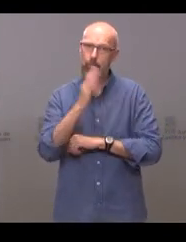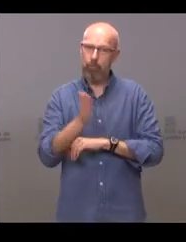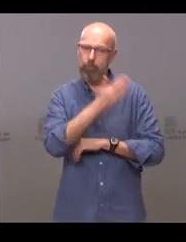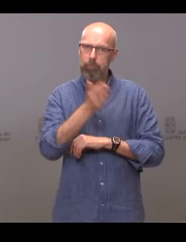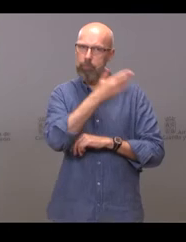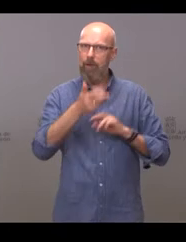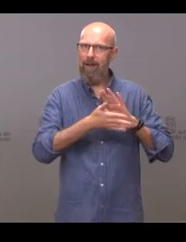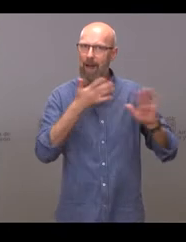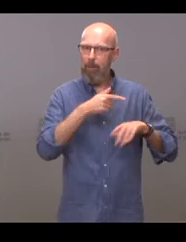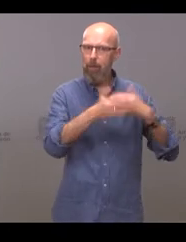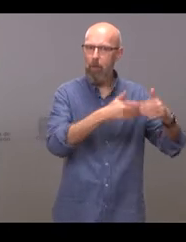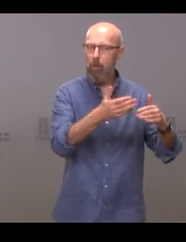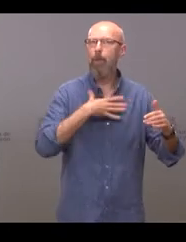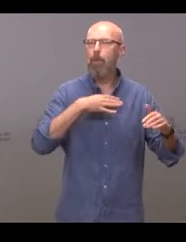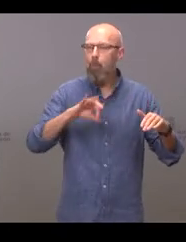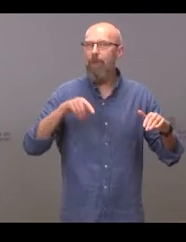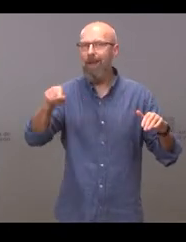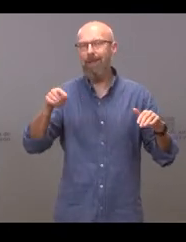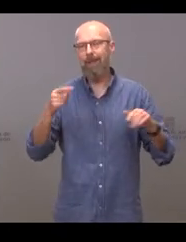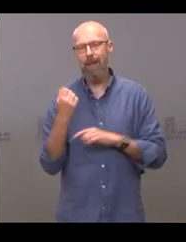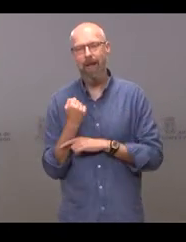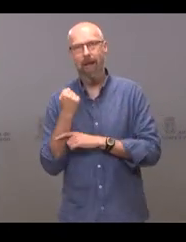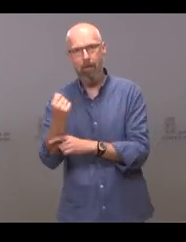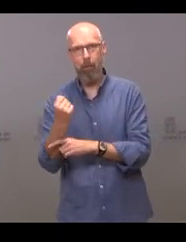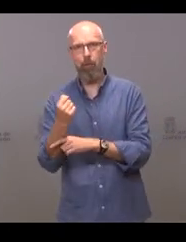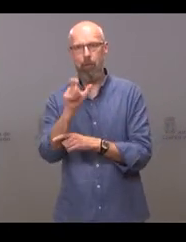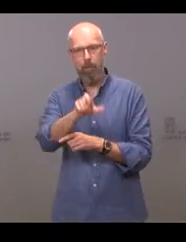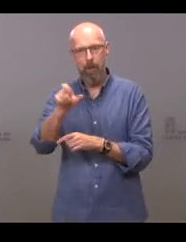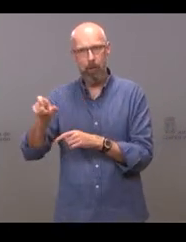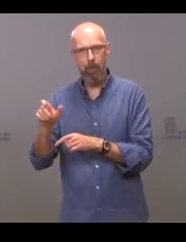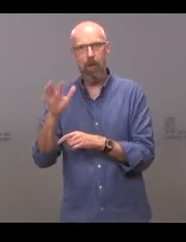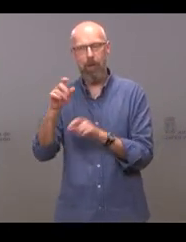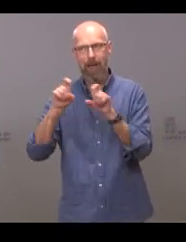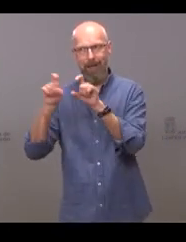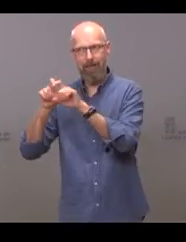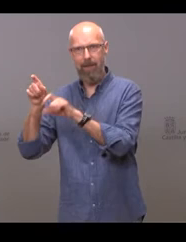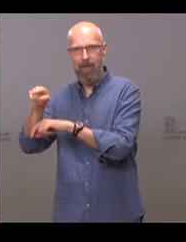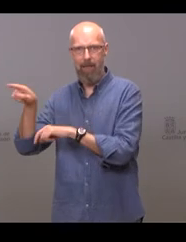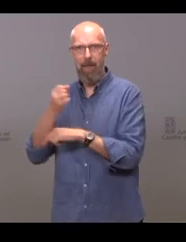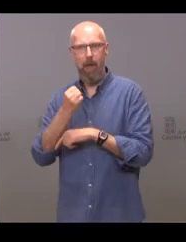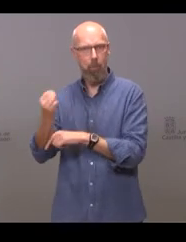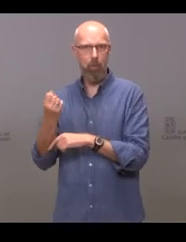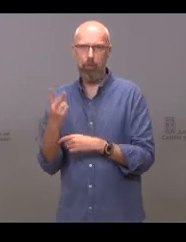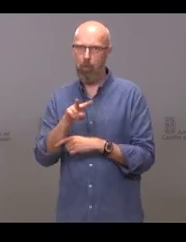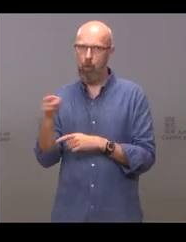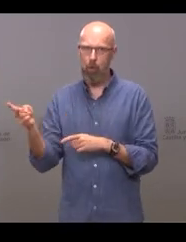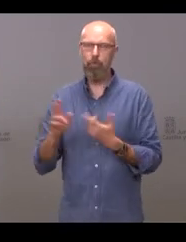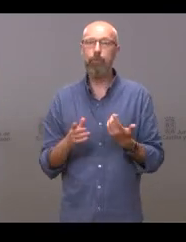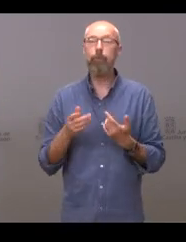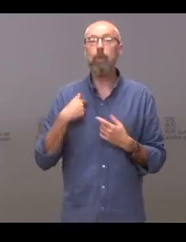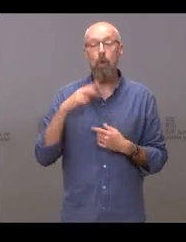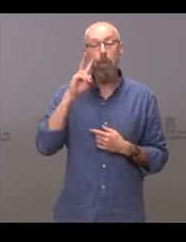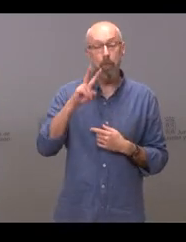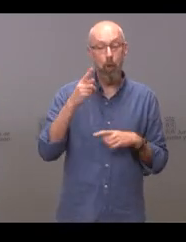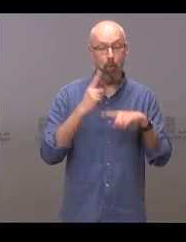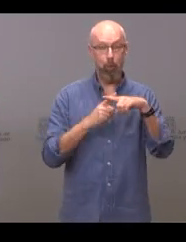se puedan adoptar medidas de apoyo tanto a las personas como a las empresas vemos muy positivamente no las